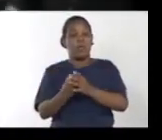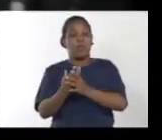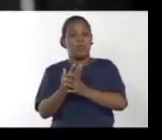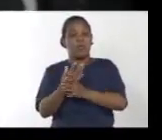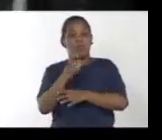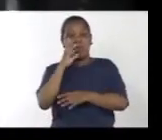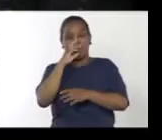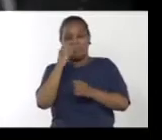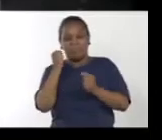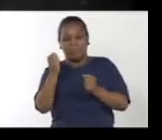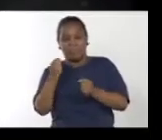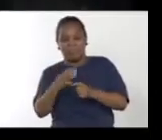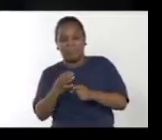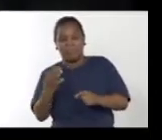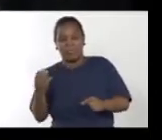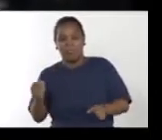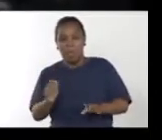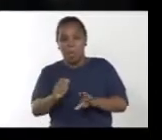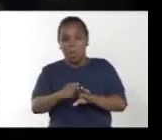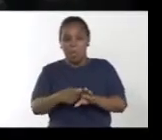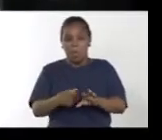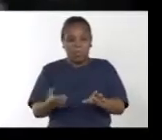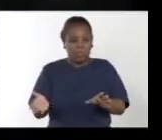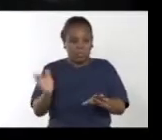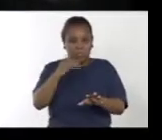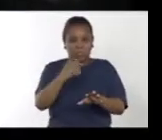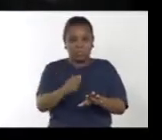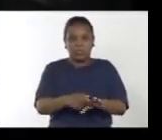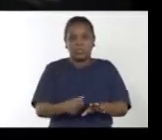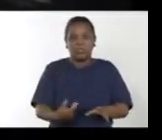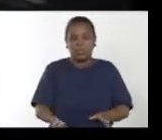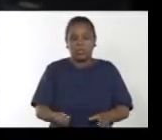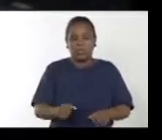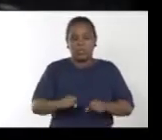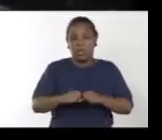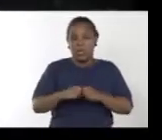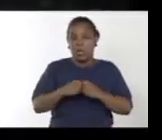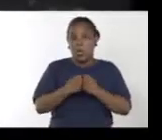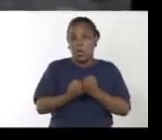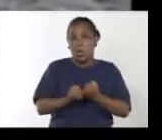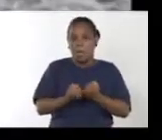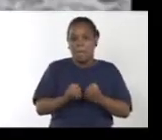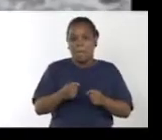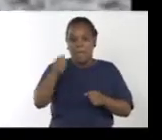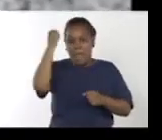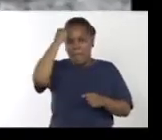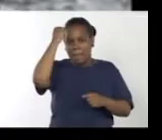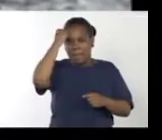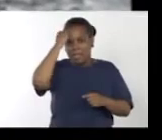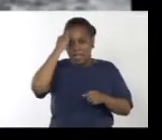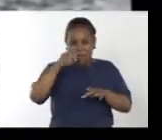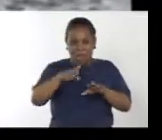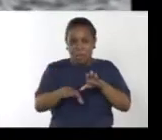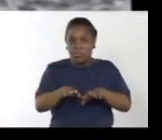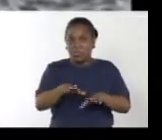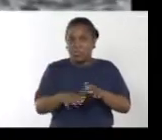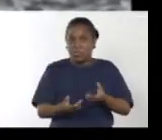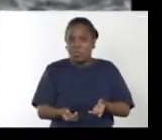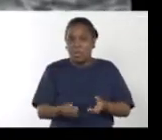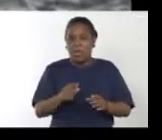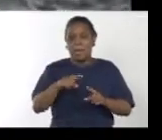flor carbonera, creció con los pies descalzos. Hasta rompía las piedras con las piedras de sus